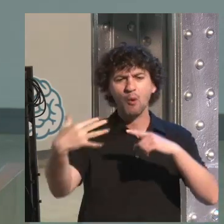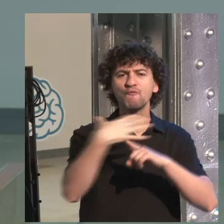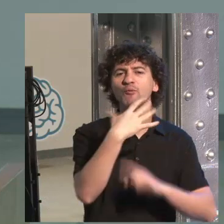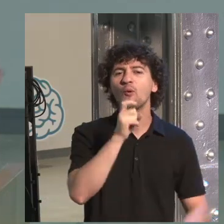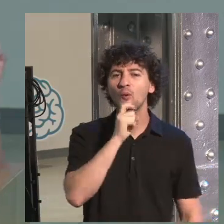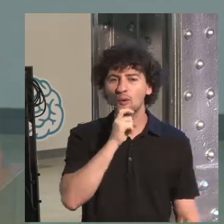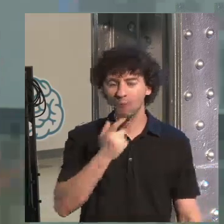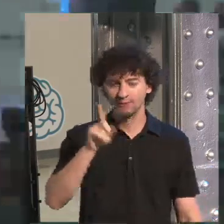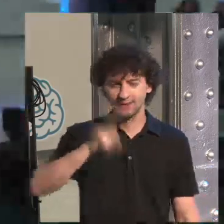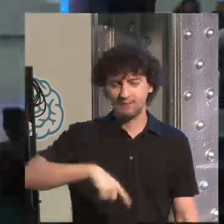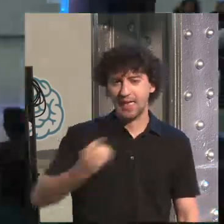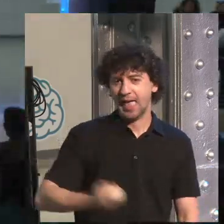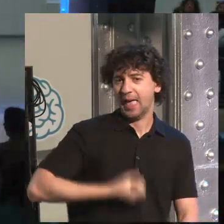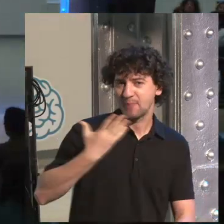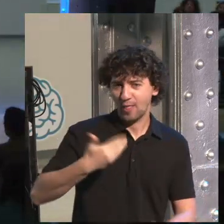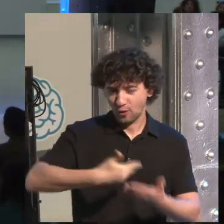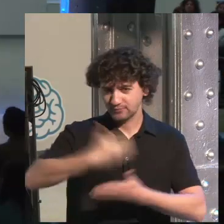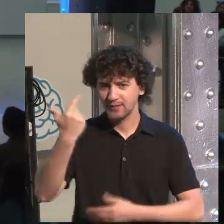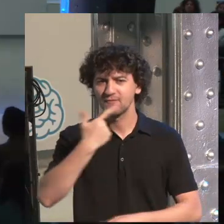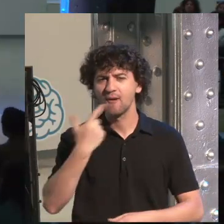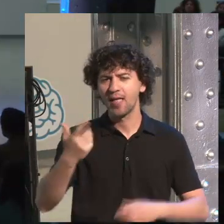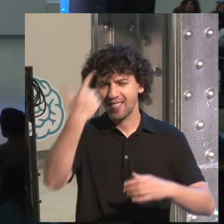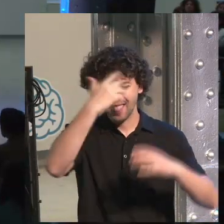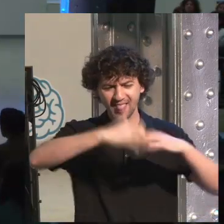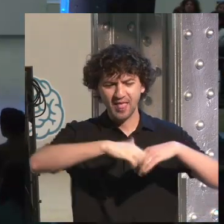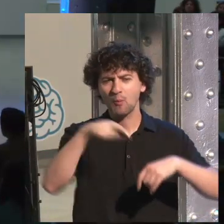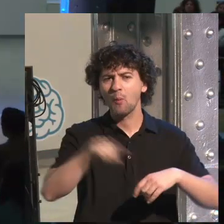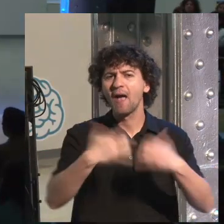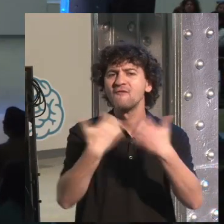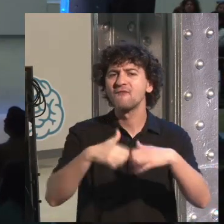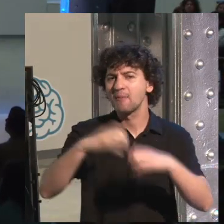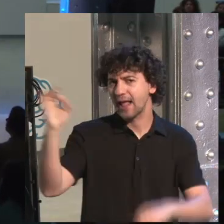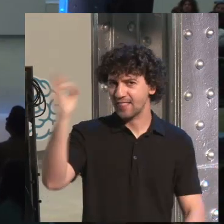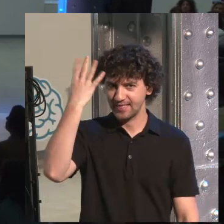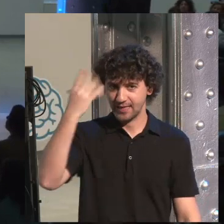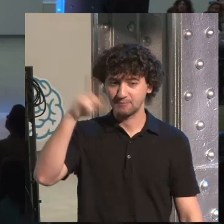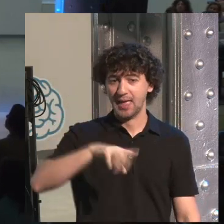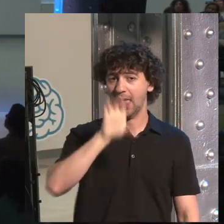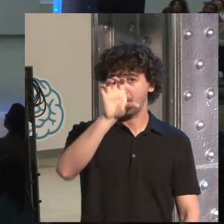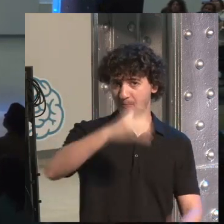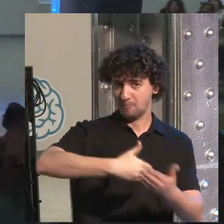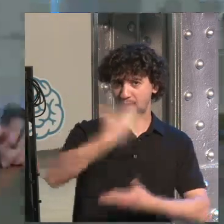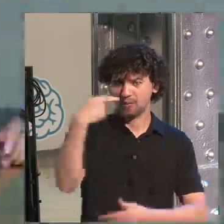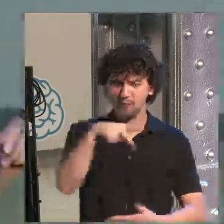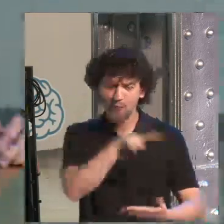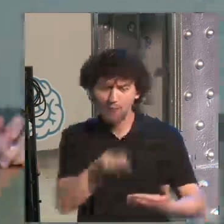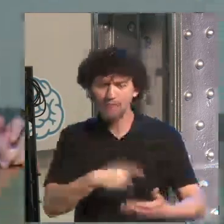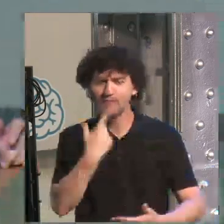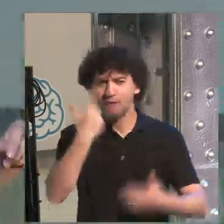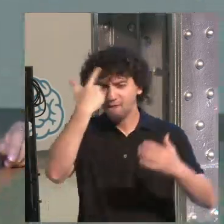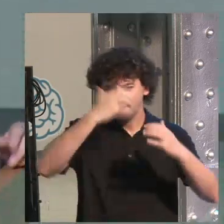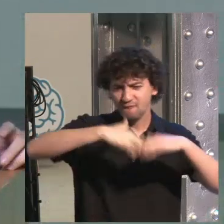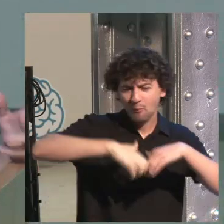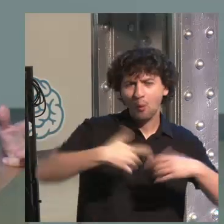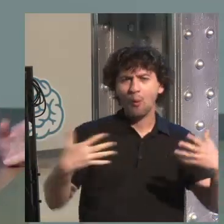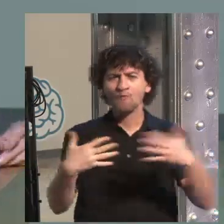Emprendedores News llevaba el cerebro, una fábrica de ideas. Y El País llevaba una de las noticias más leídas, que es así funciona el cerebro de un